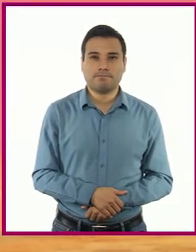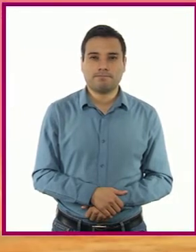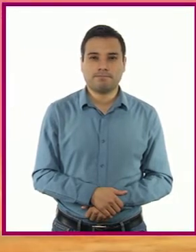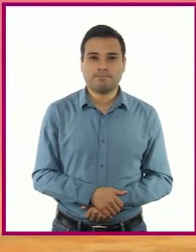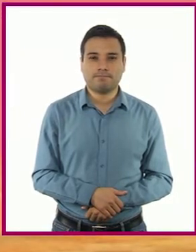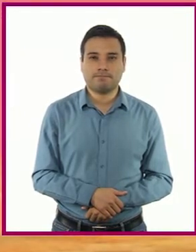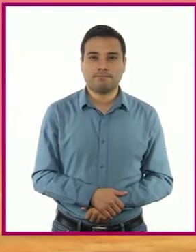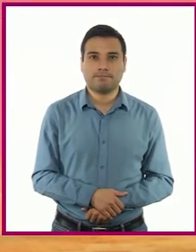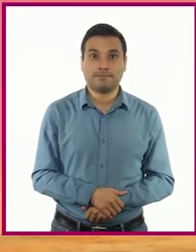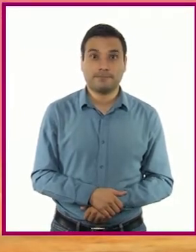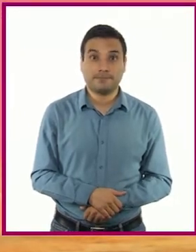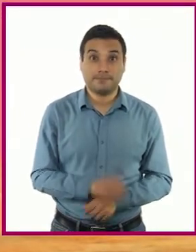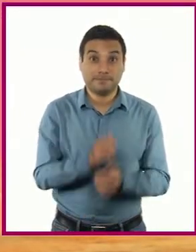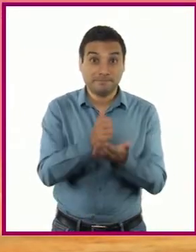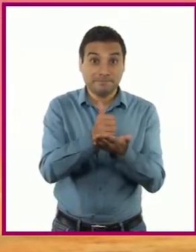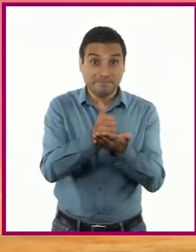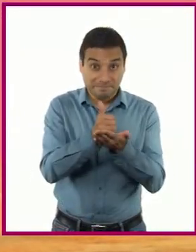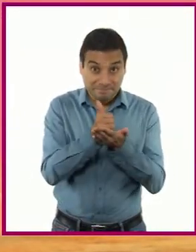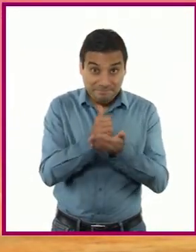¿Nos ayudan?